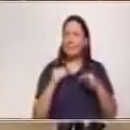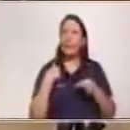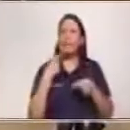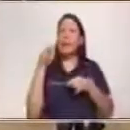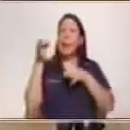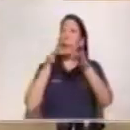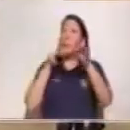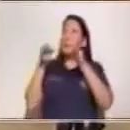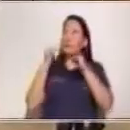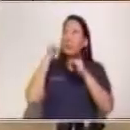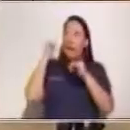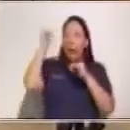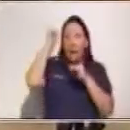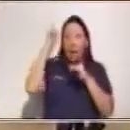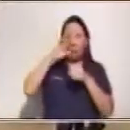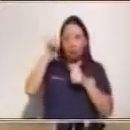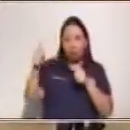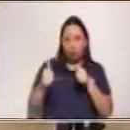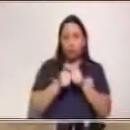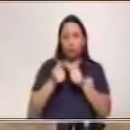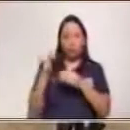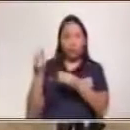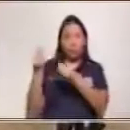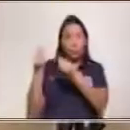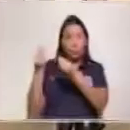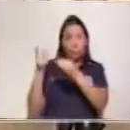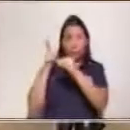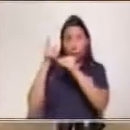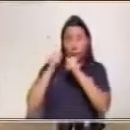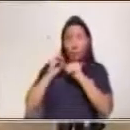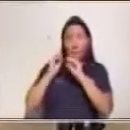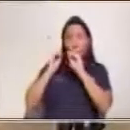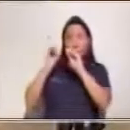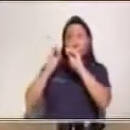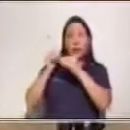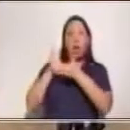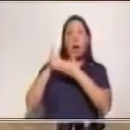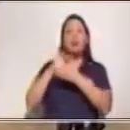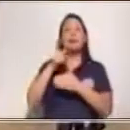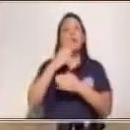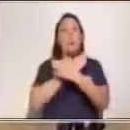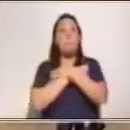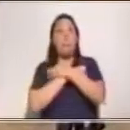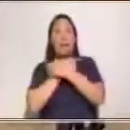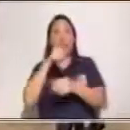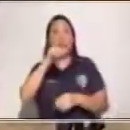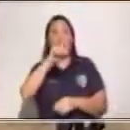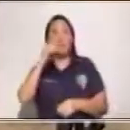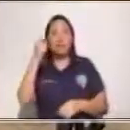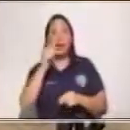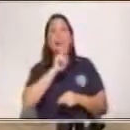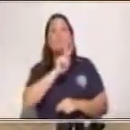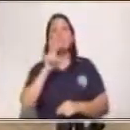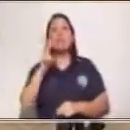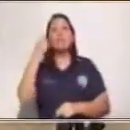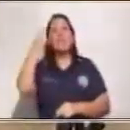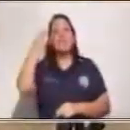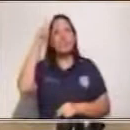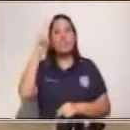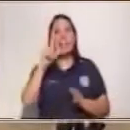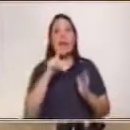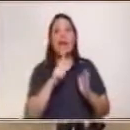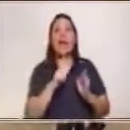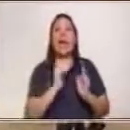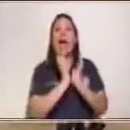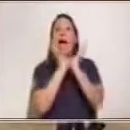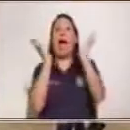más lo que aprendiste. Además, te recuerdo que en el mes de mayo tenemos que el día 22 es el día del